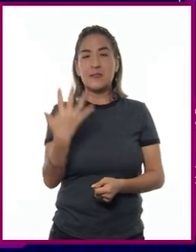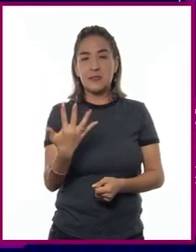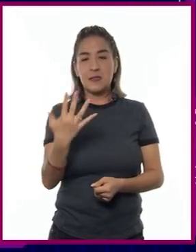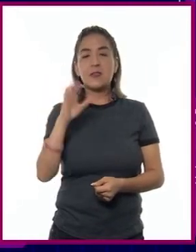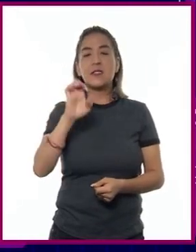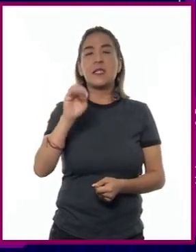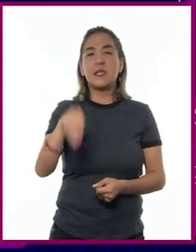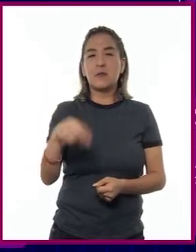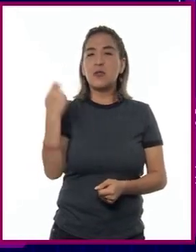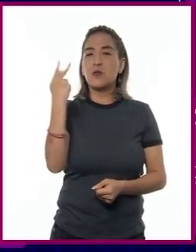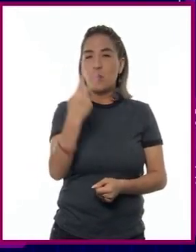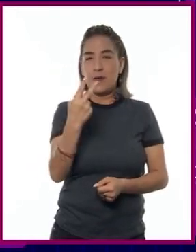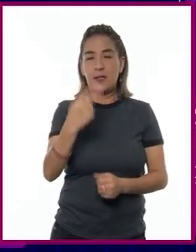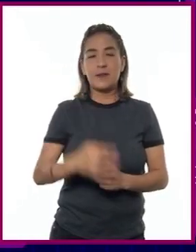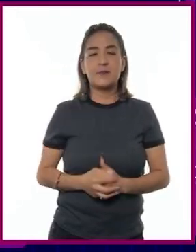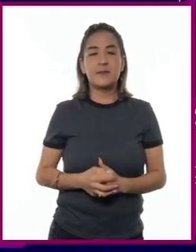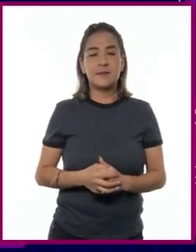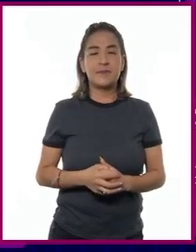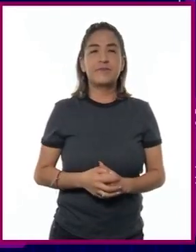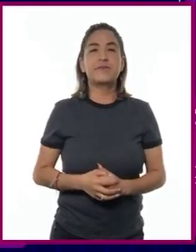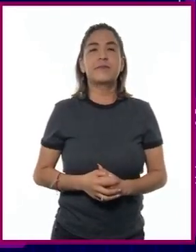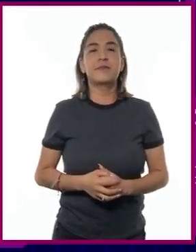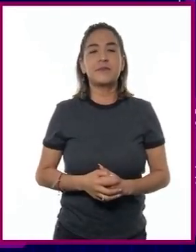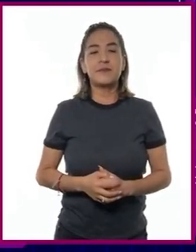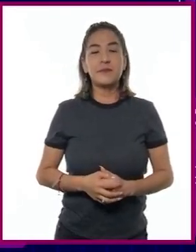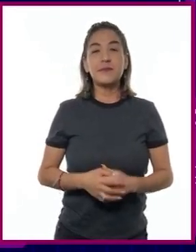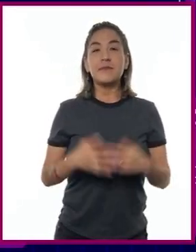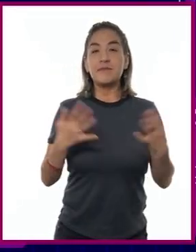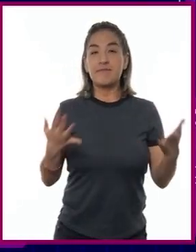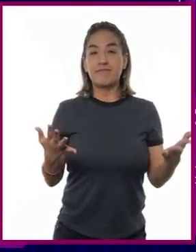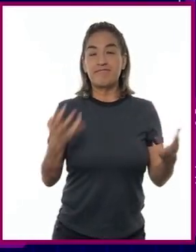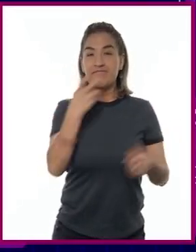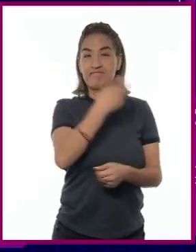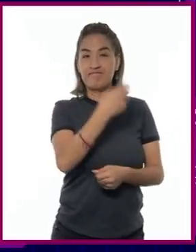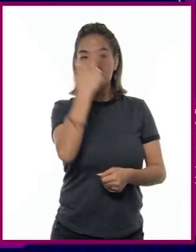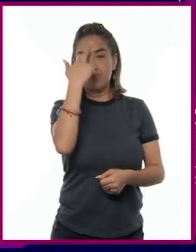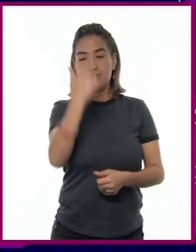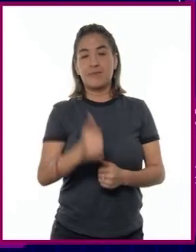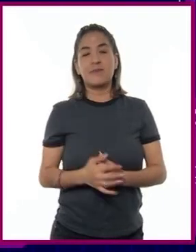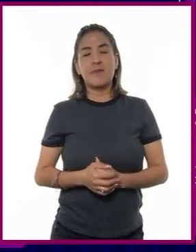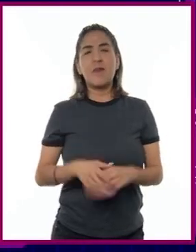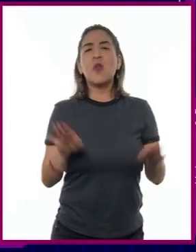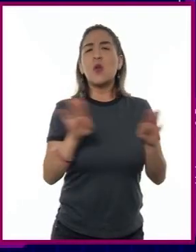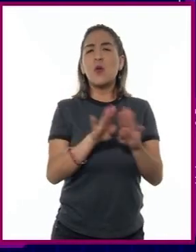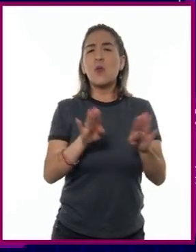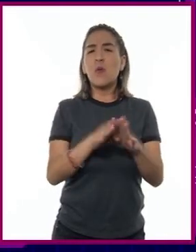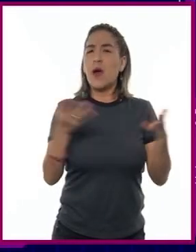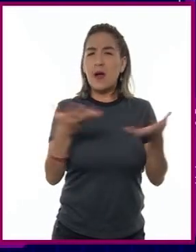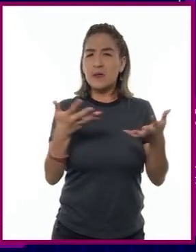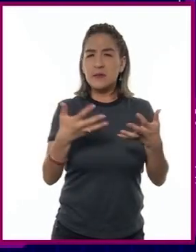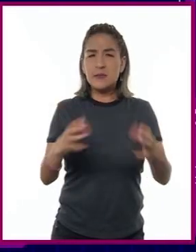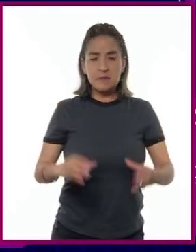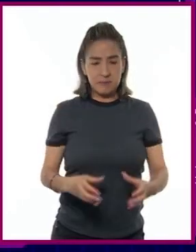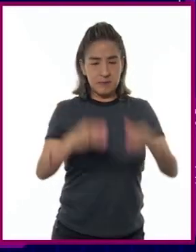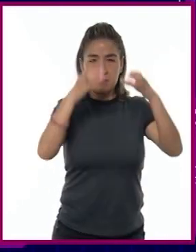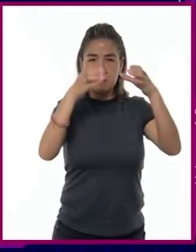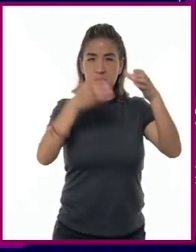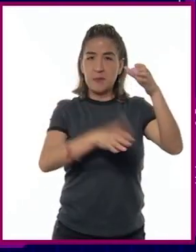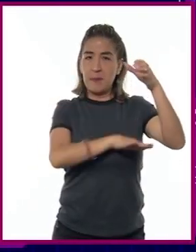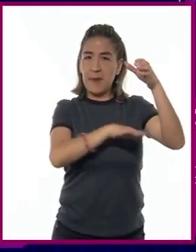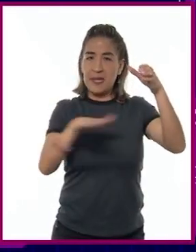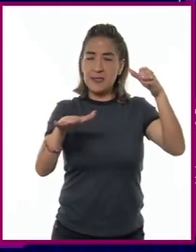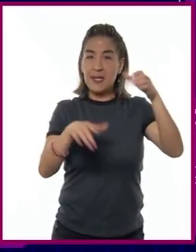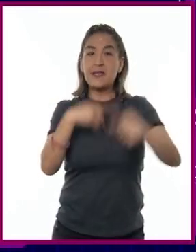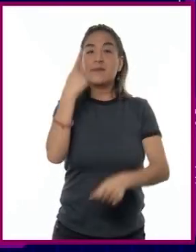274.75 centímetros cuadrados. De modo que, para construir el cilindro, se requiere